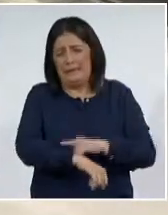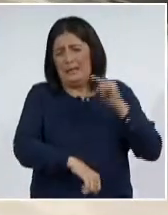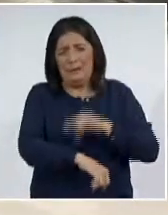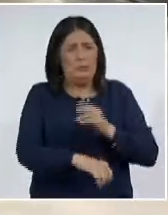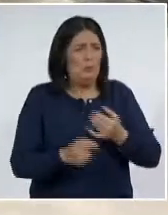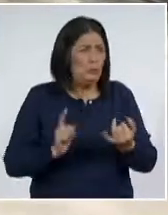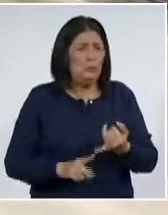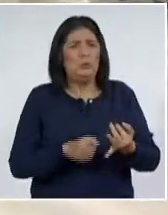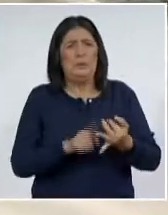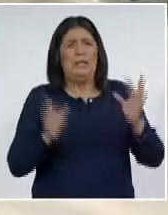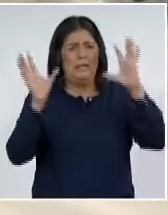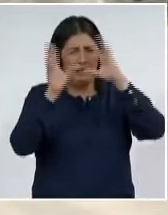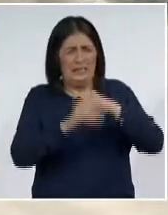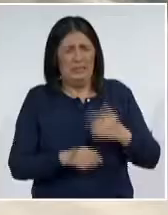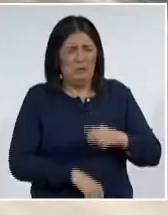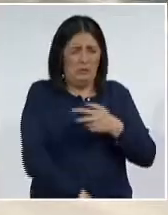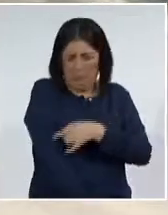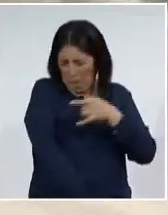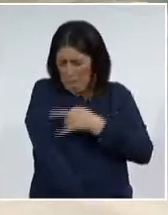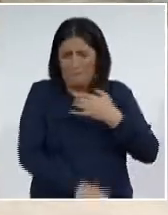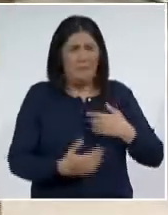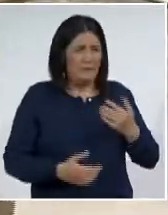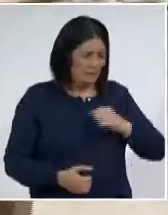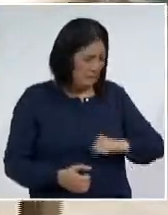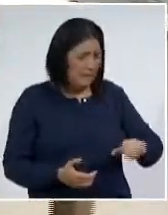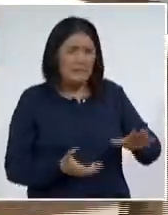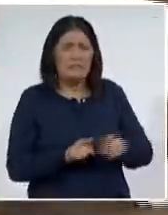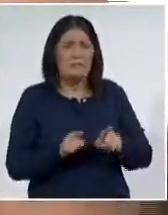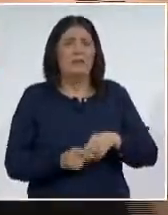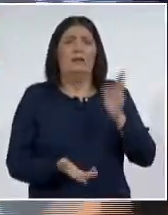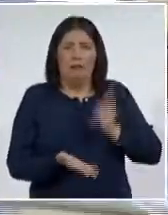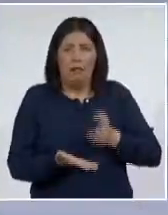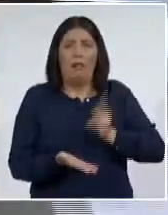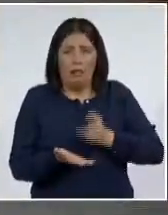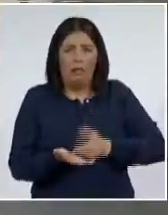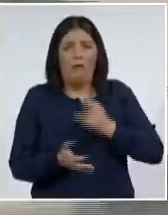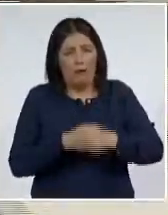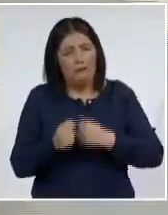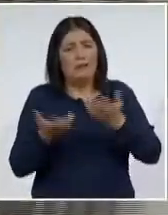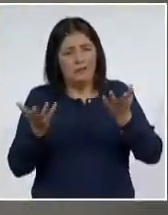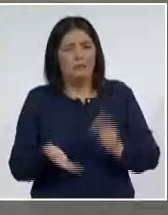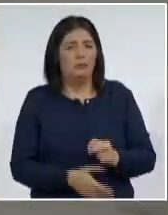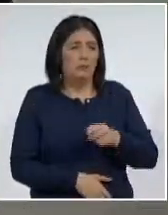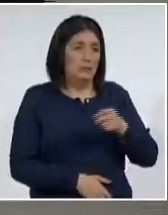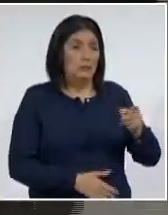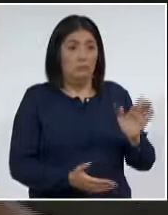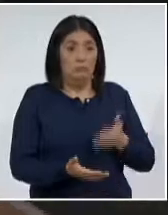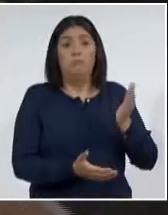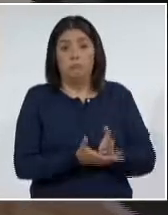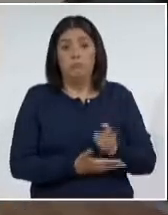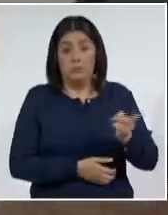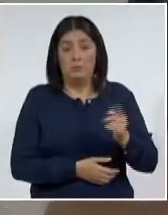zancudos, todas las noches estamos picadas de zancudos, mi niña igual, y todos los años es lo mismo. Claro. Esto es algo, un problema que